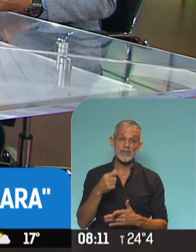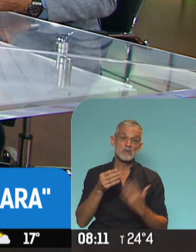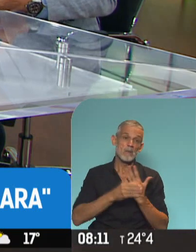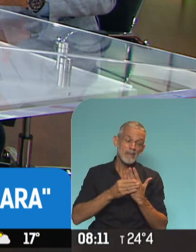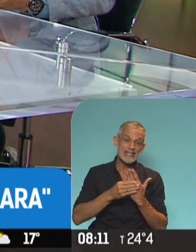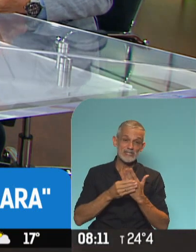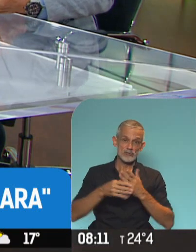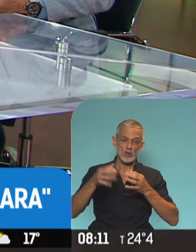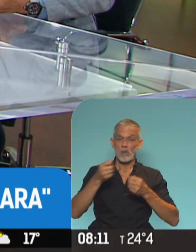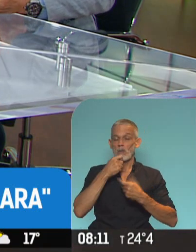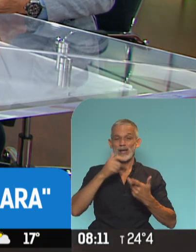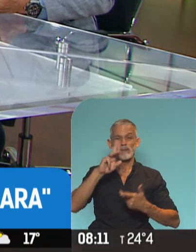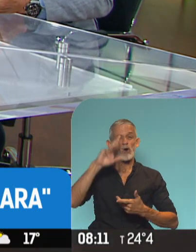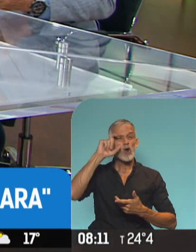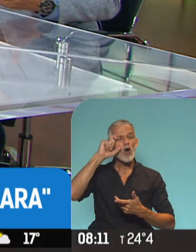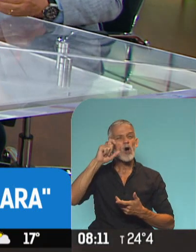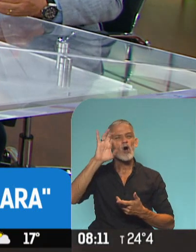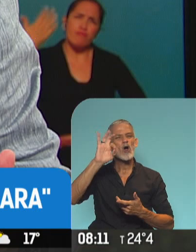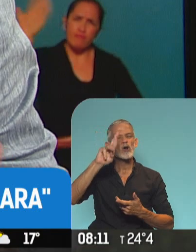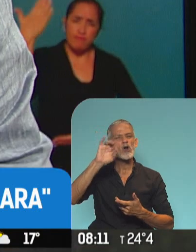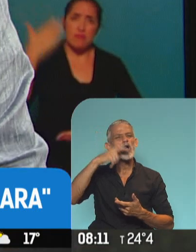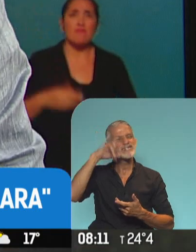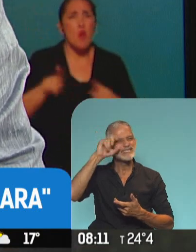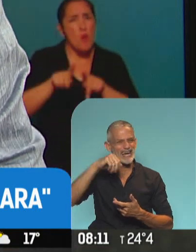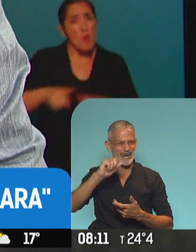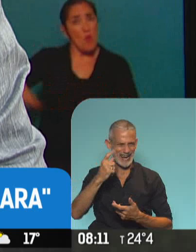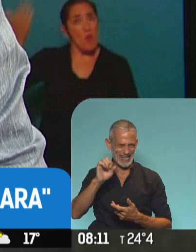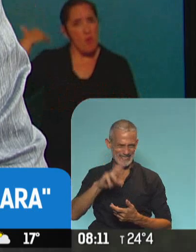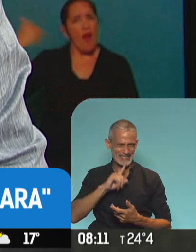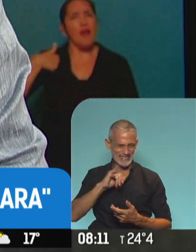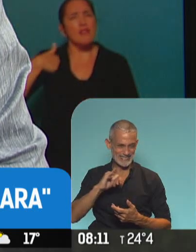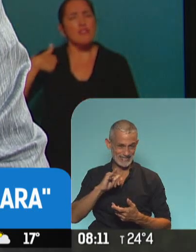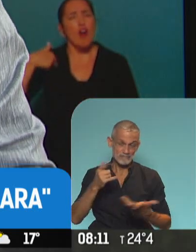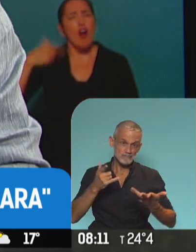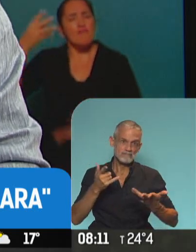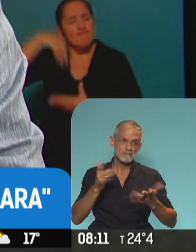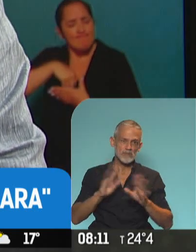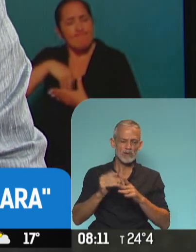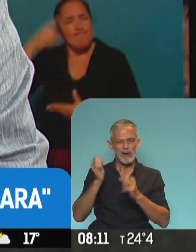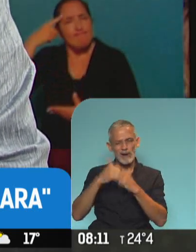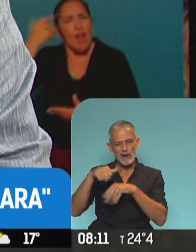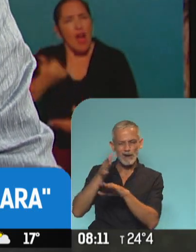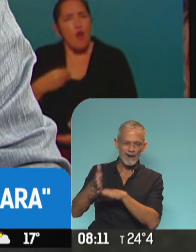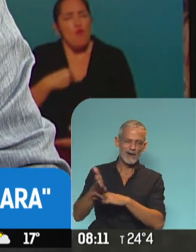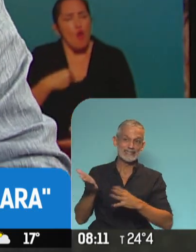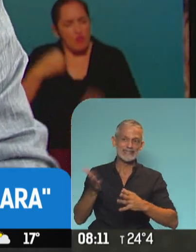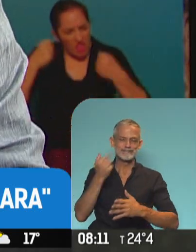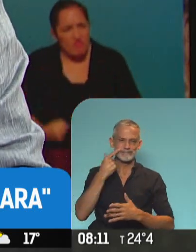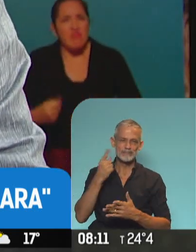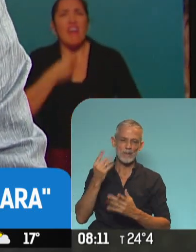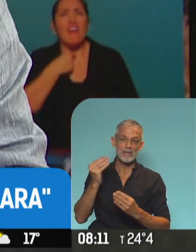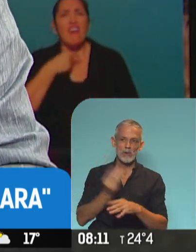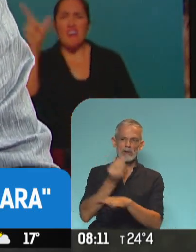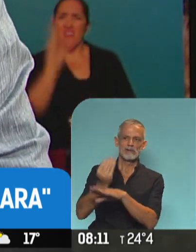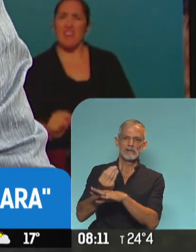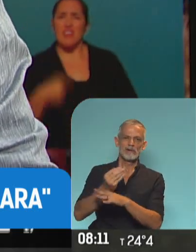de la Corte como Rosenkrantz, que entra por la ventana conjuntamente con Rosati, y ese señor que asume con